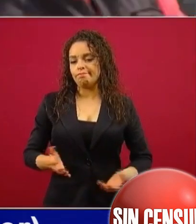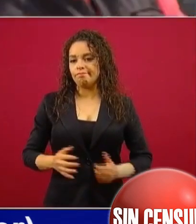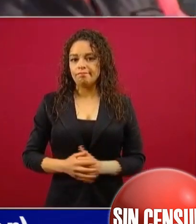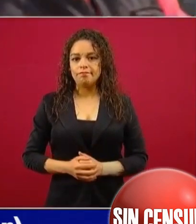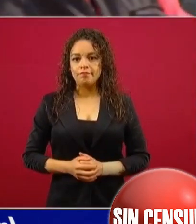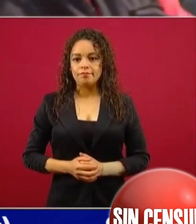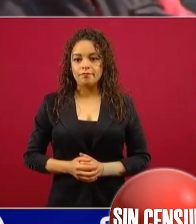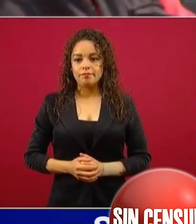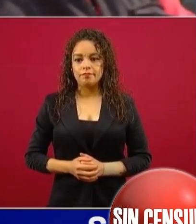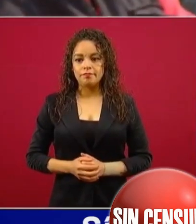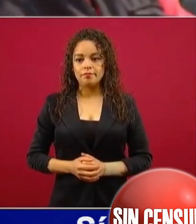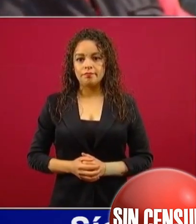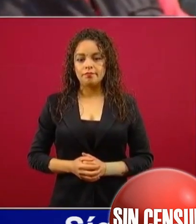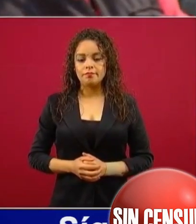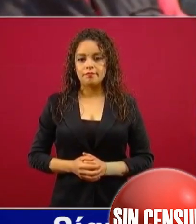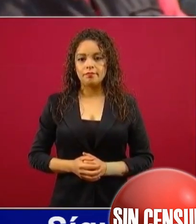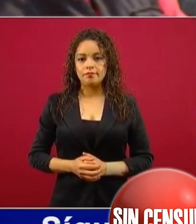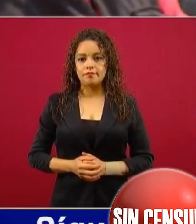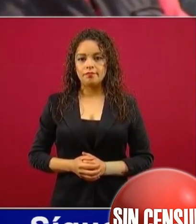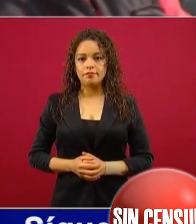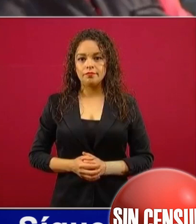qué produjo?